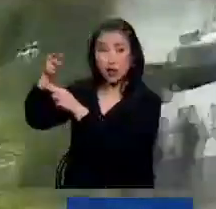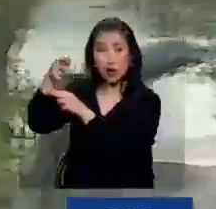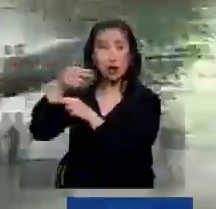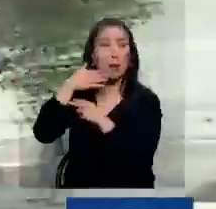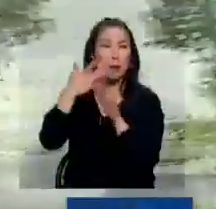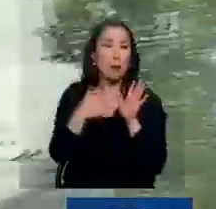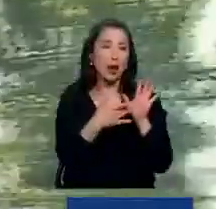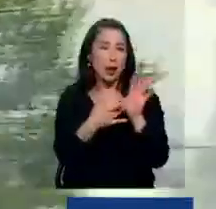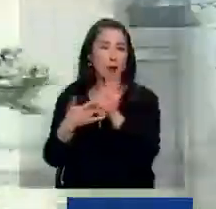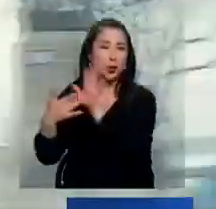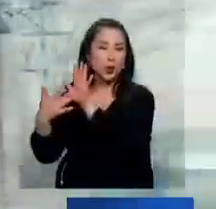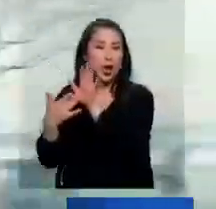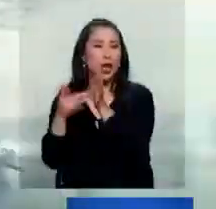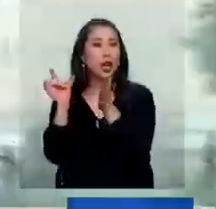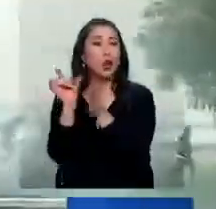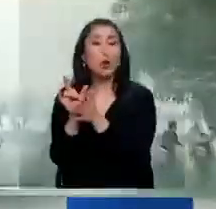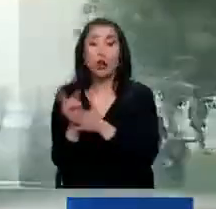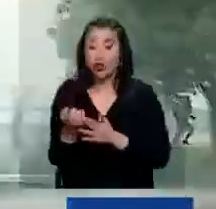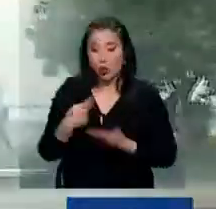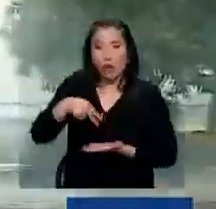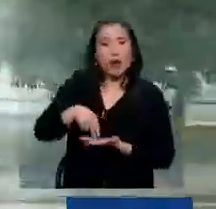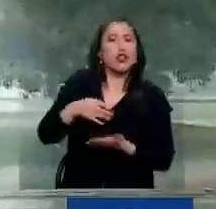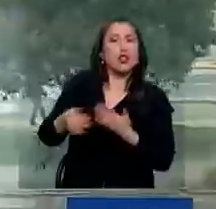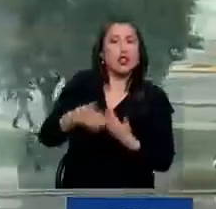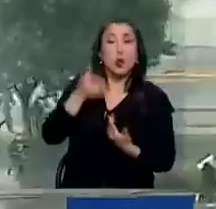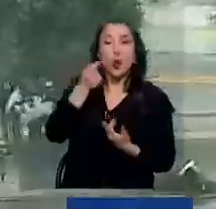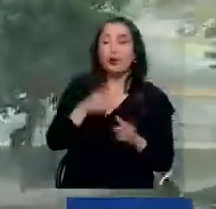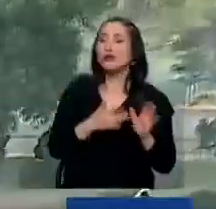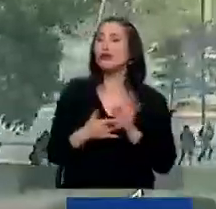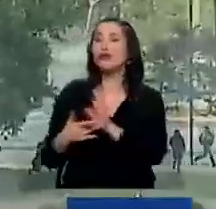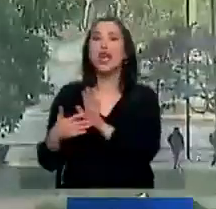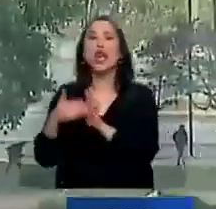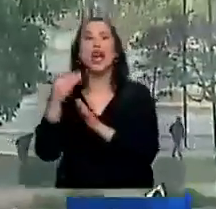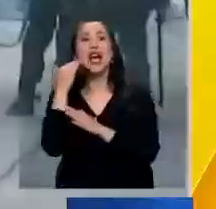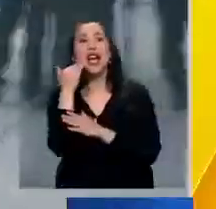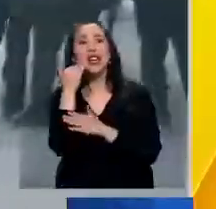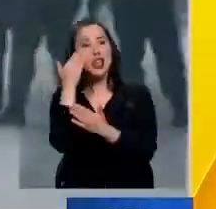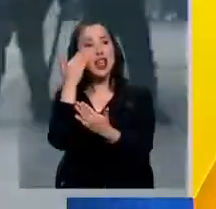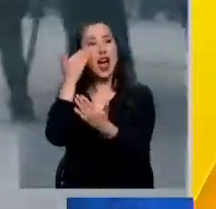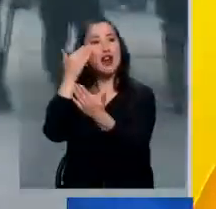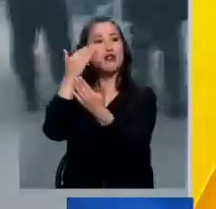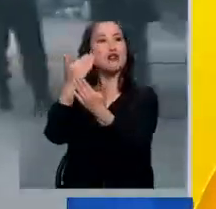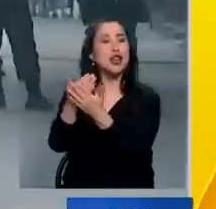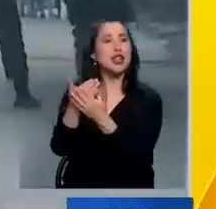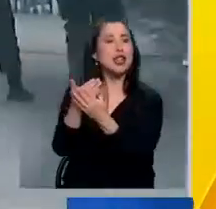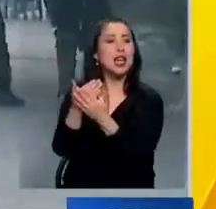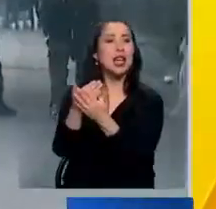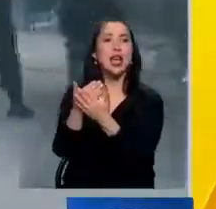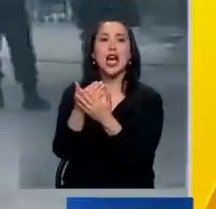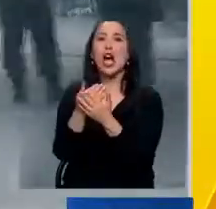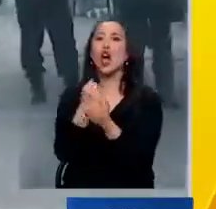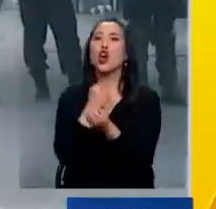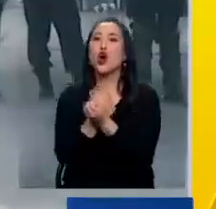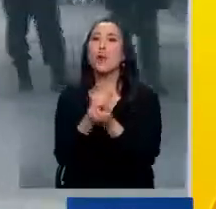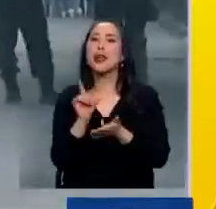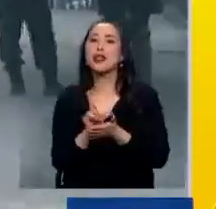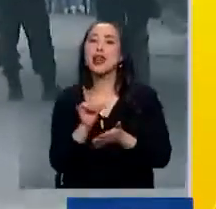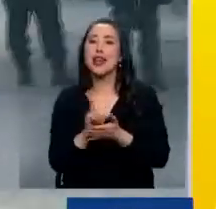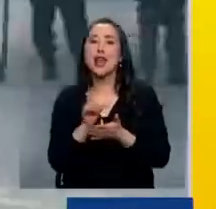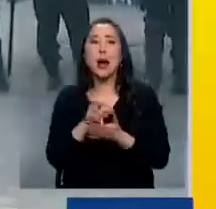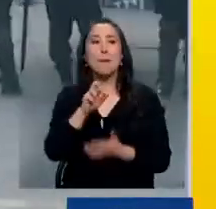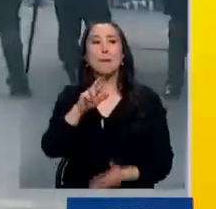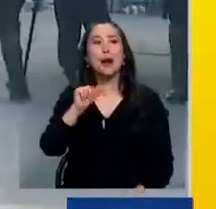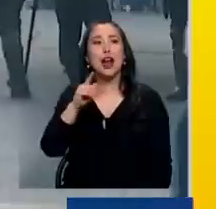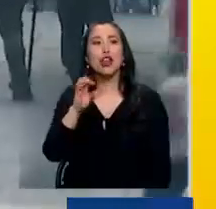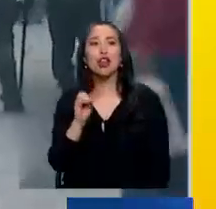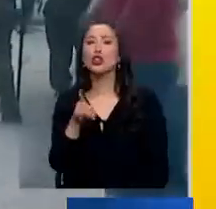graficar un poco el lugar donde nos encontramos, es casi al frente de la 44ª Comisaría de la Comuna de Lo Prado, donde hay un monumento